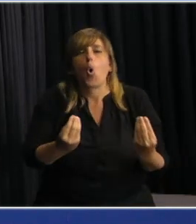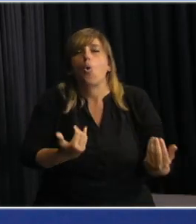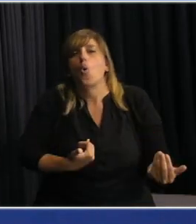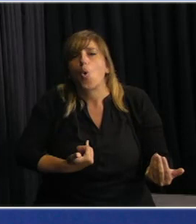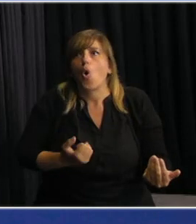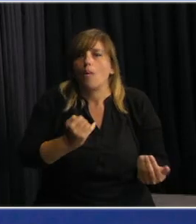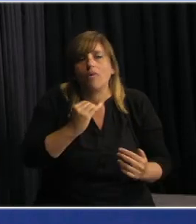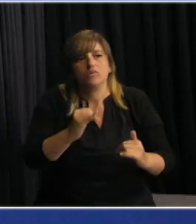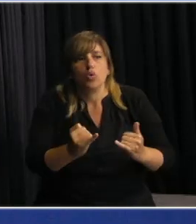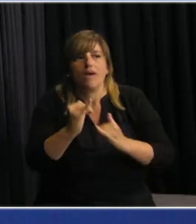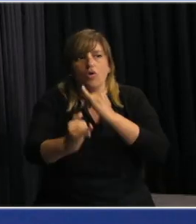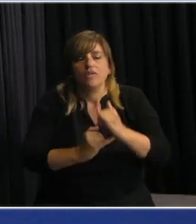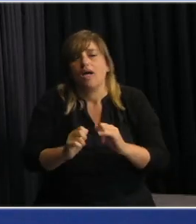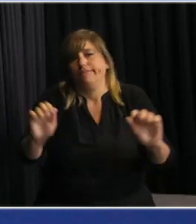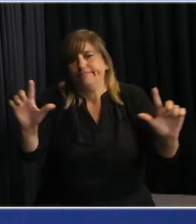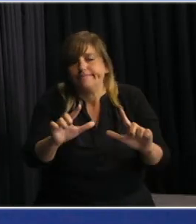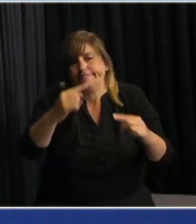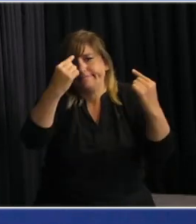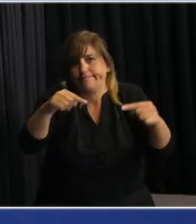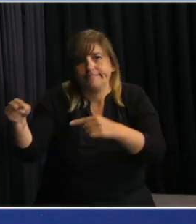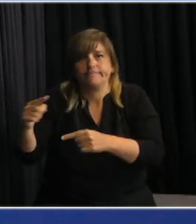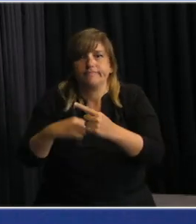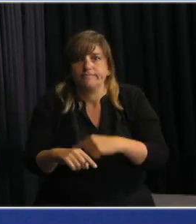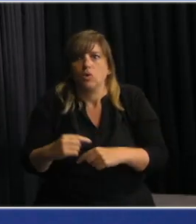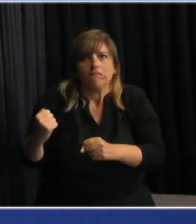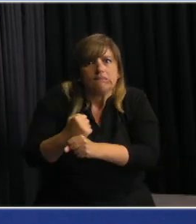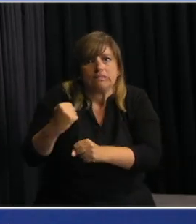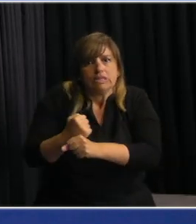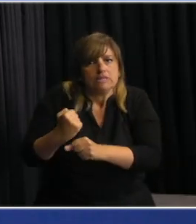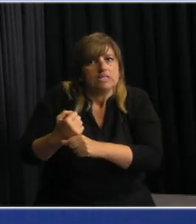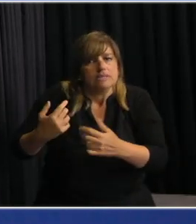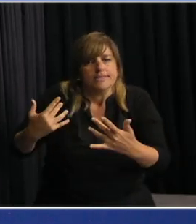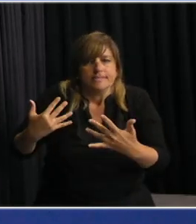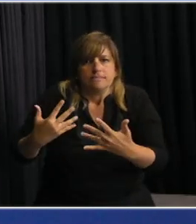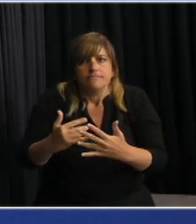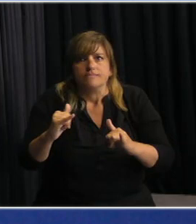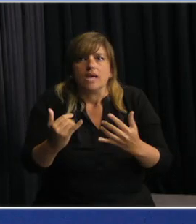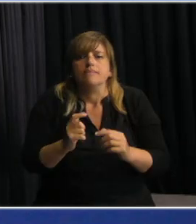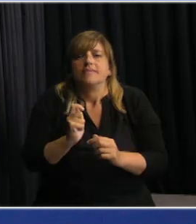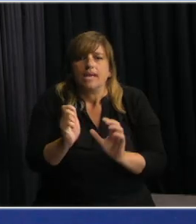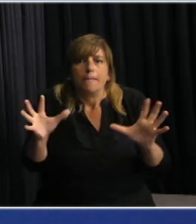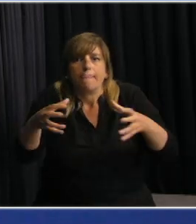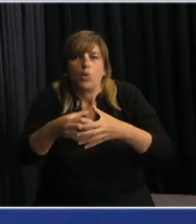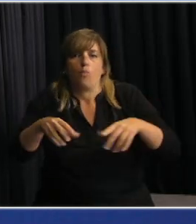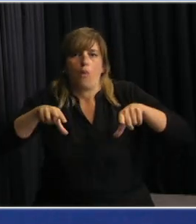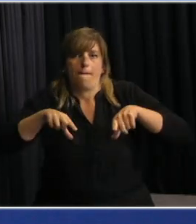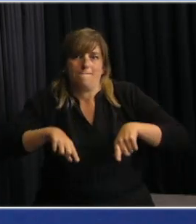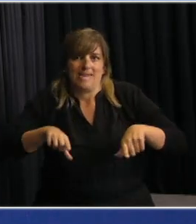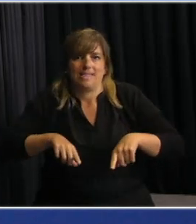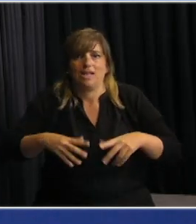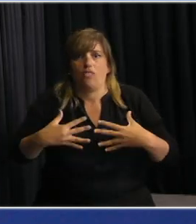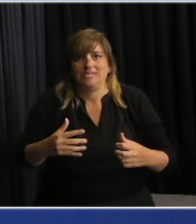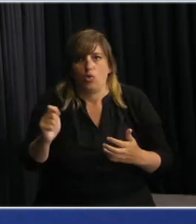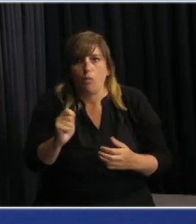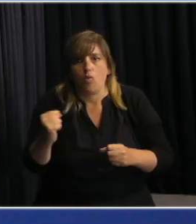informado que ha sido muy, muy intenso, ha participado el Ministerio de Salud Pública en